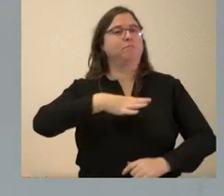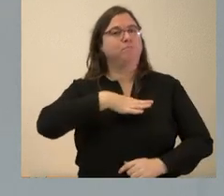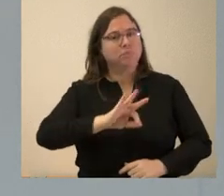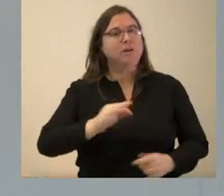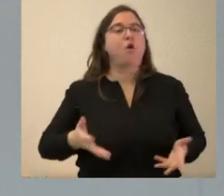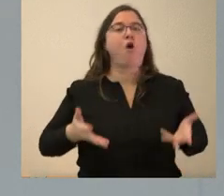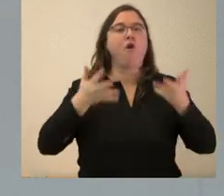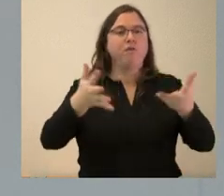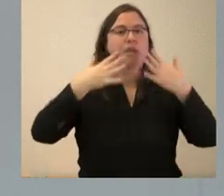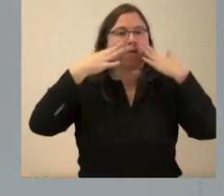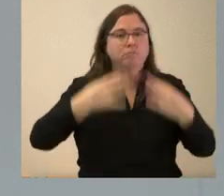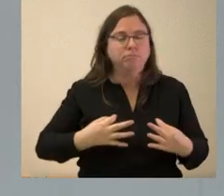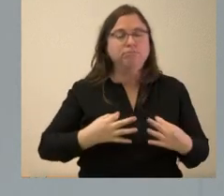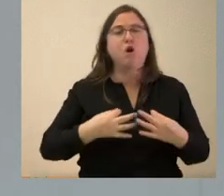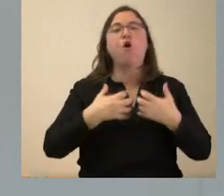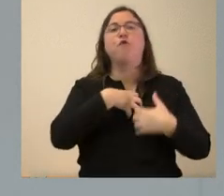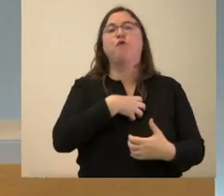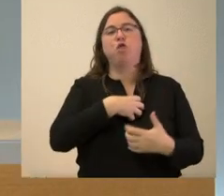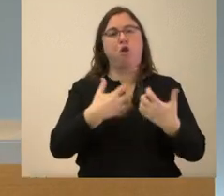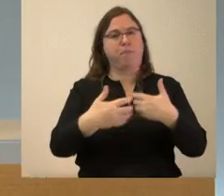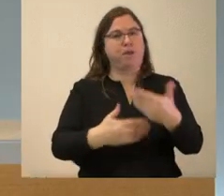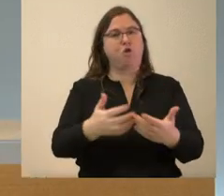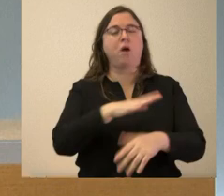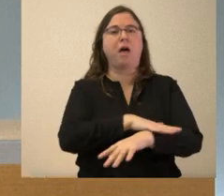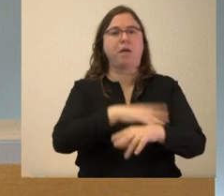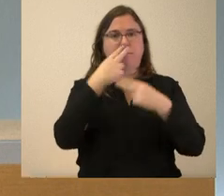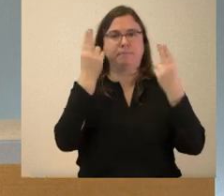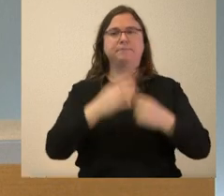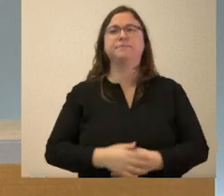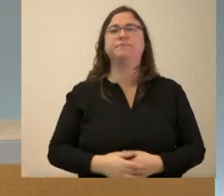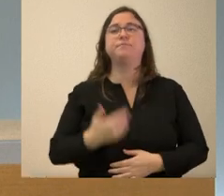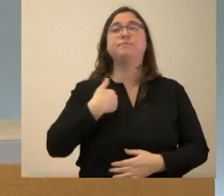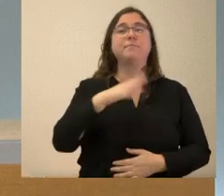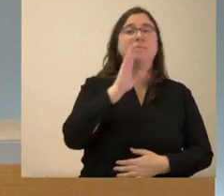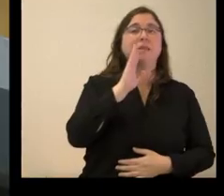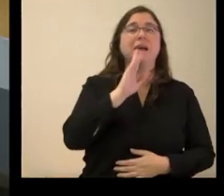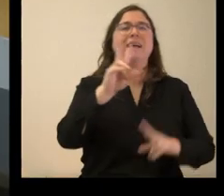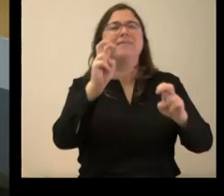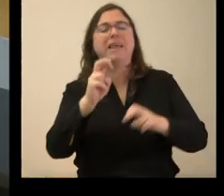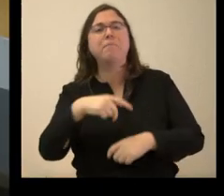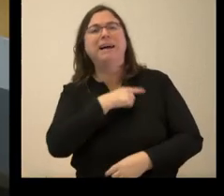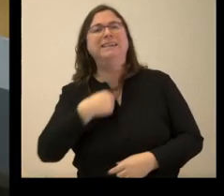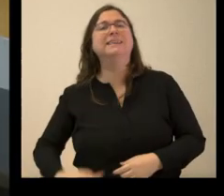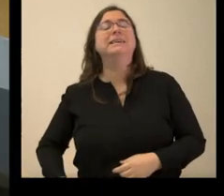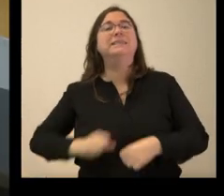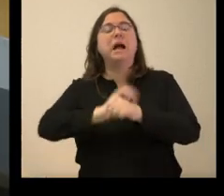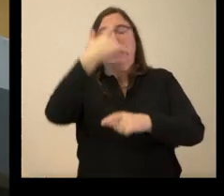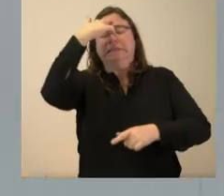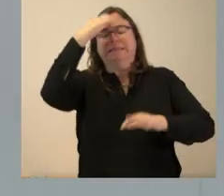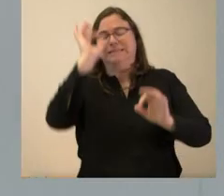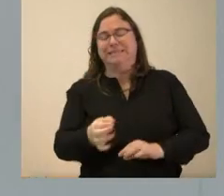garantías y seguridad el funcionamiento ordinario de la administración había quedado en el tintero la pregunta sobre la comida china no sé si necesita que